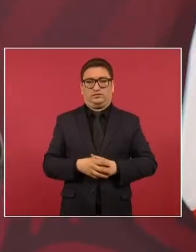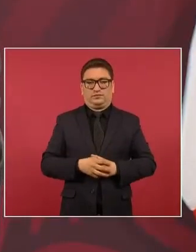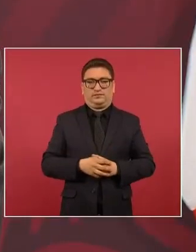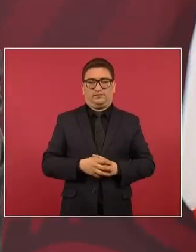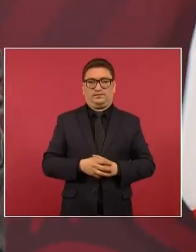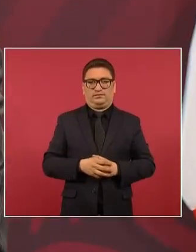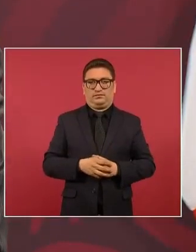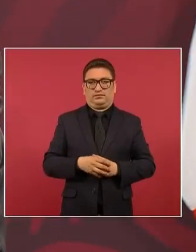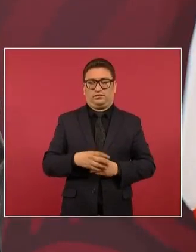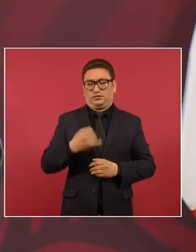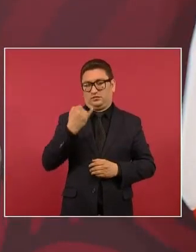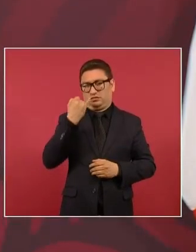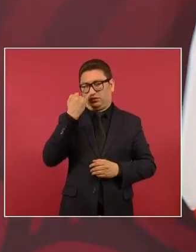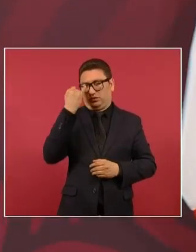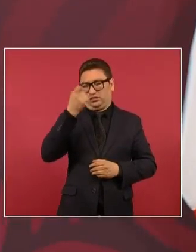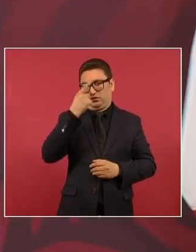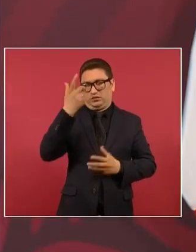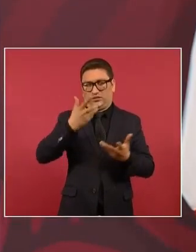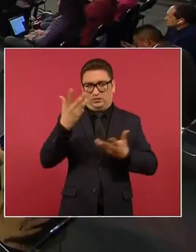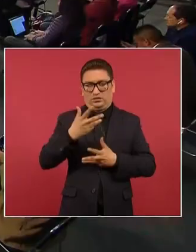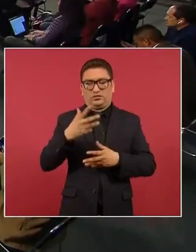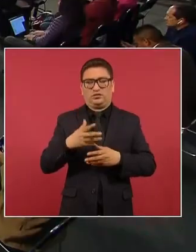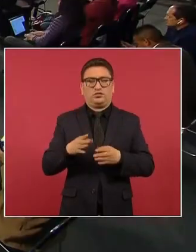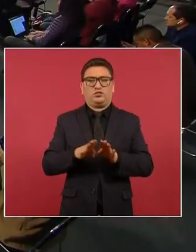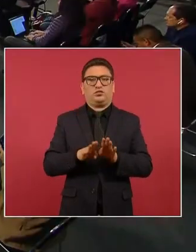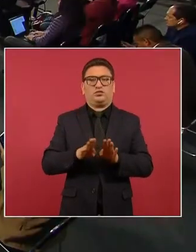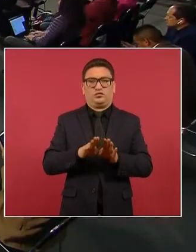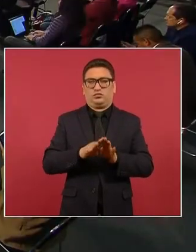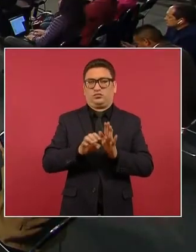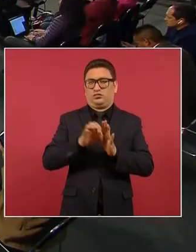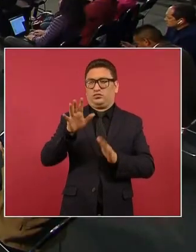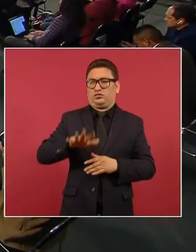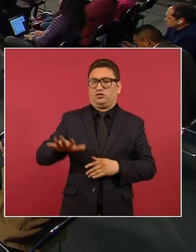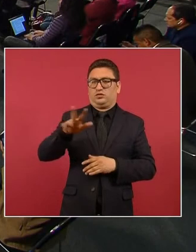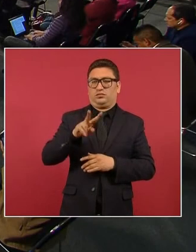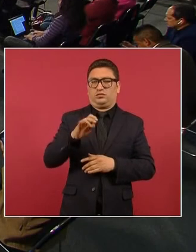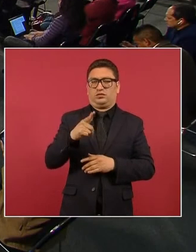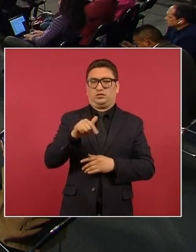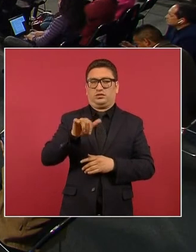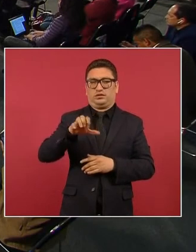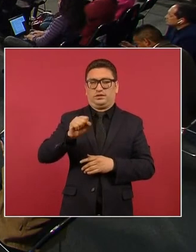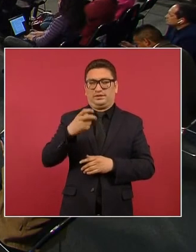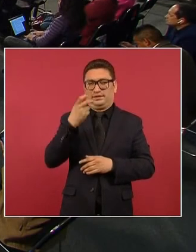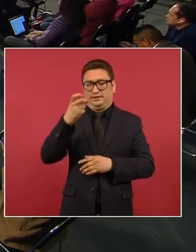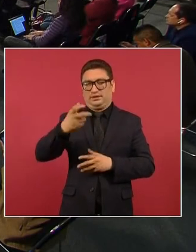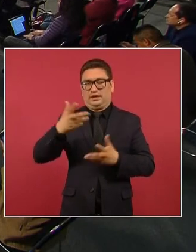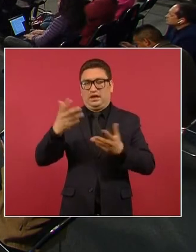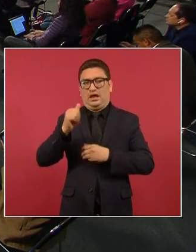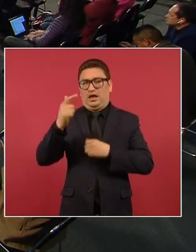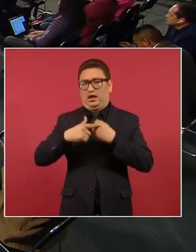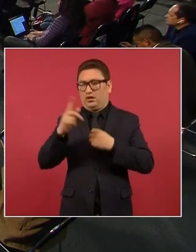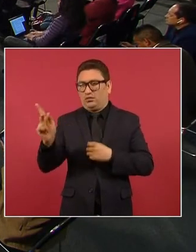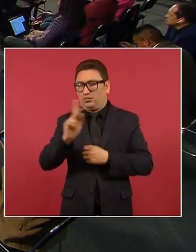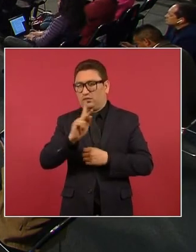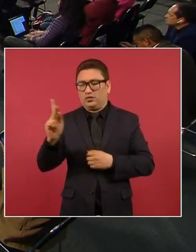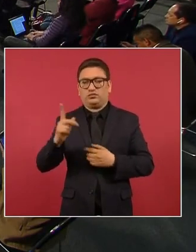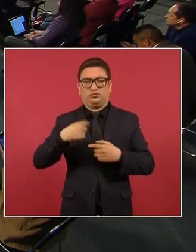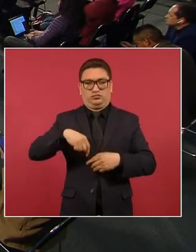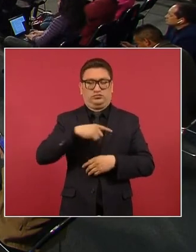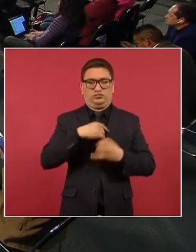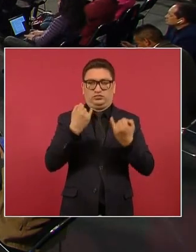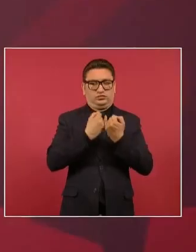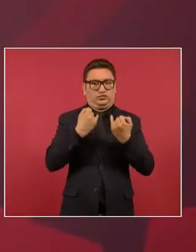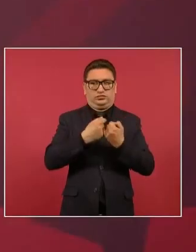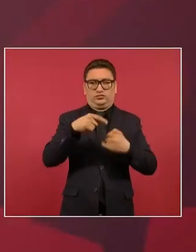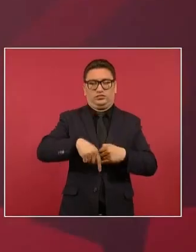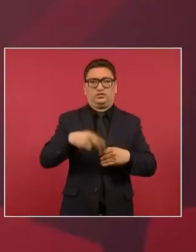un invento, donde en Las Vegas hicieron algo así, parecido. Nosotros necesitamos un túnel